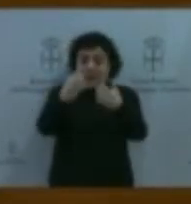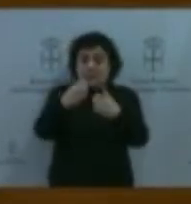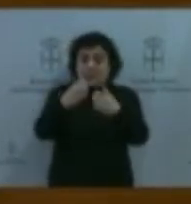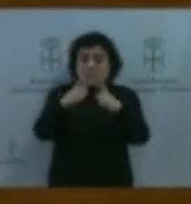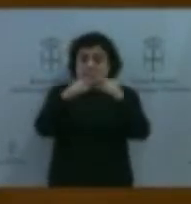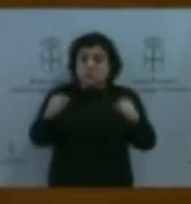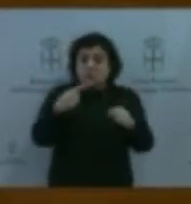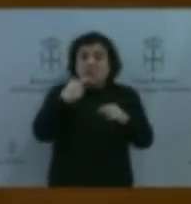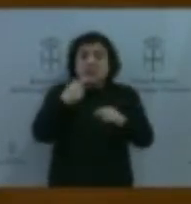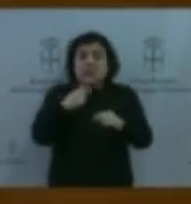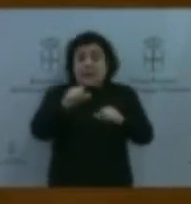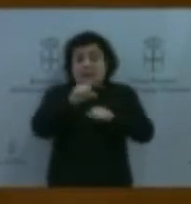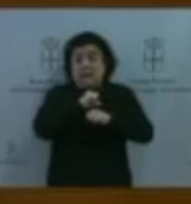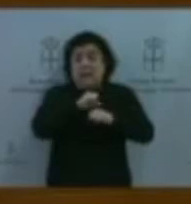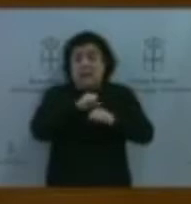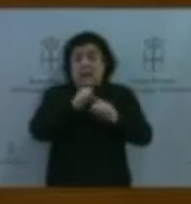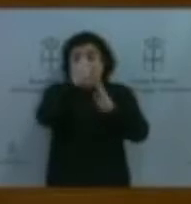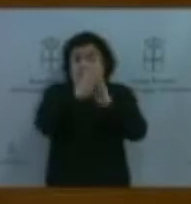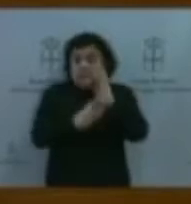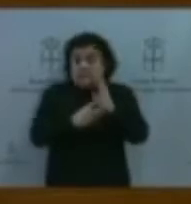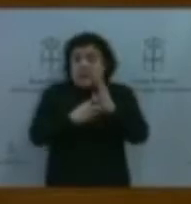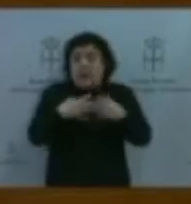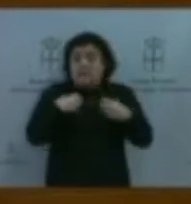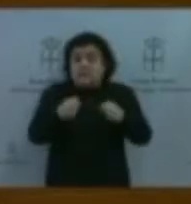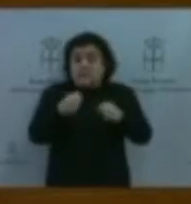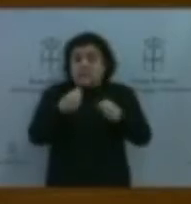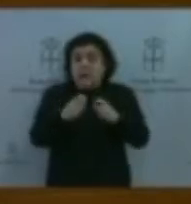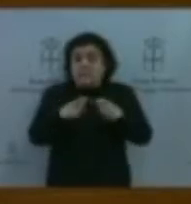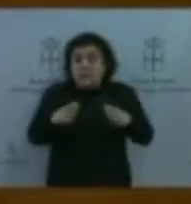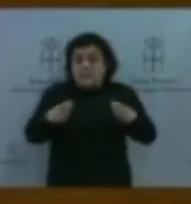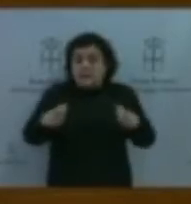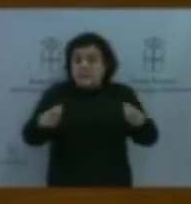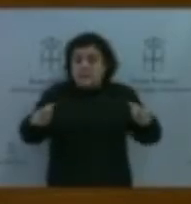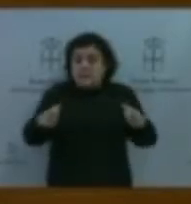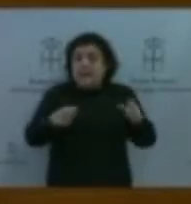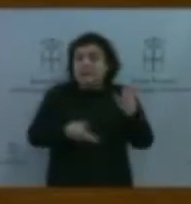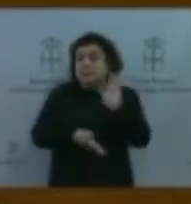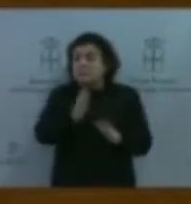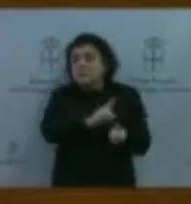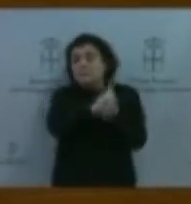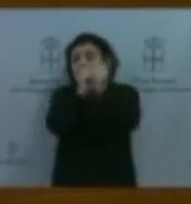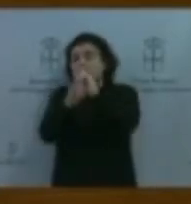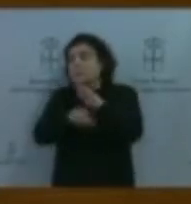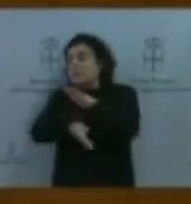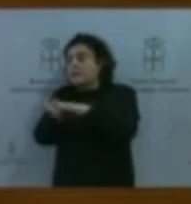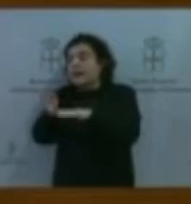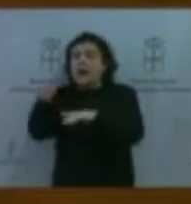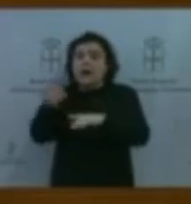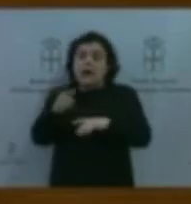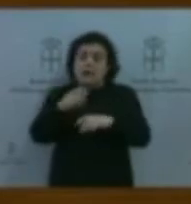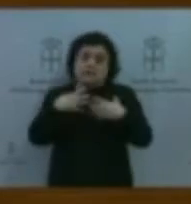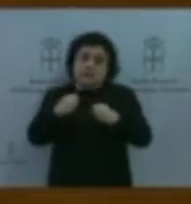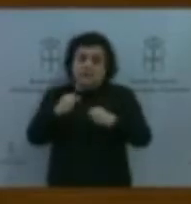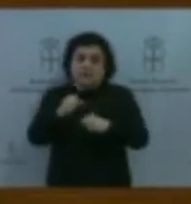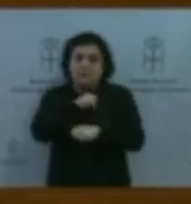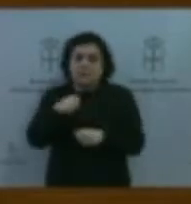pandemia, lo que tenemos que hacer es derivar más pacientes a la sanidad privada, reforzando la sanidad privada. Eso es lo que están diciendo ya. Con lo cual, esto de